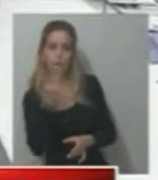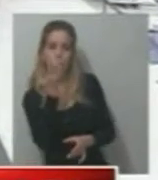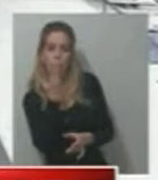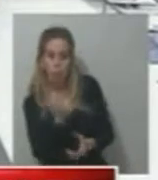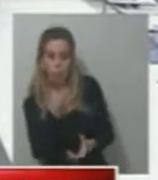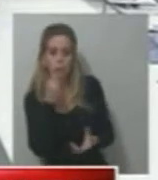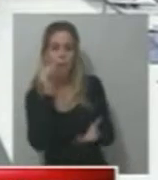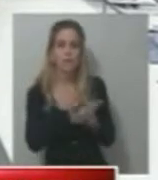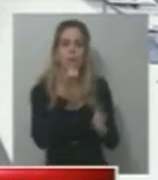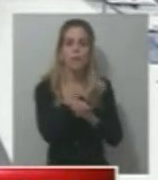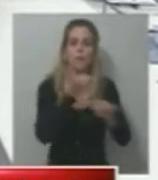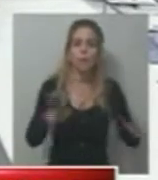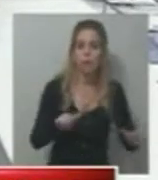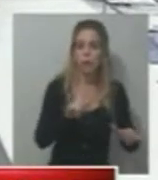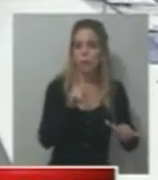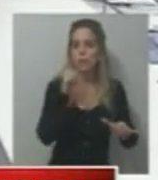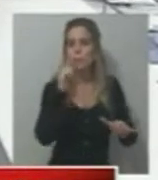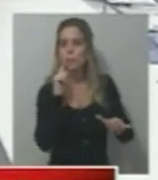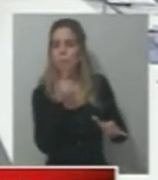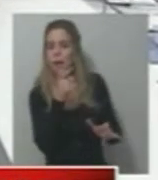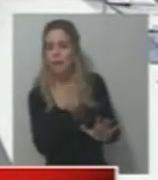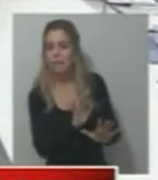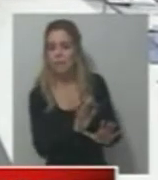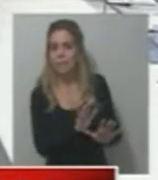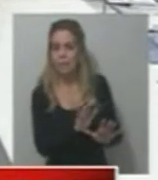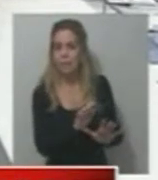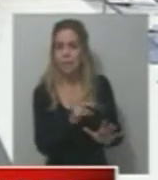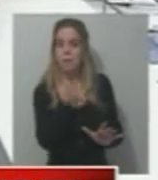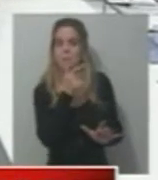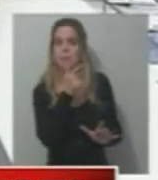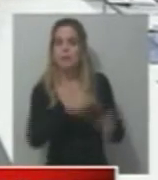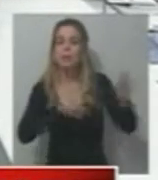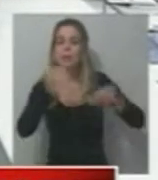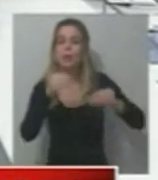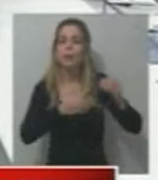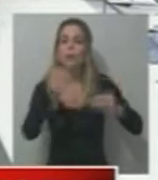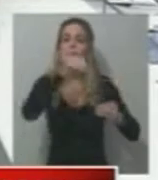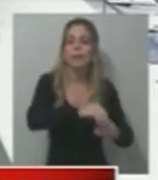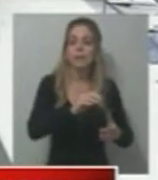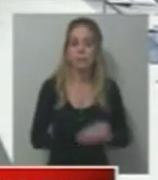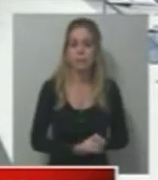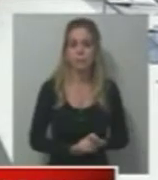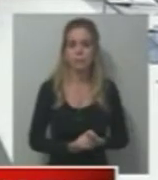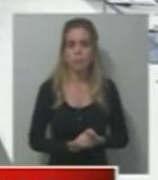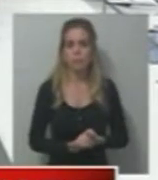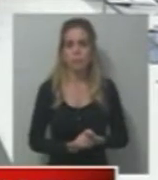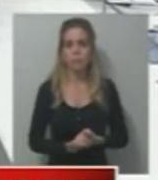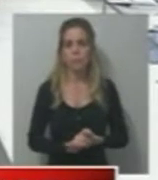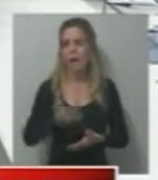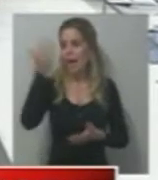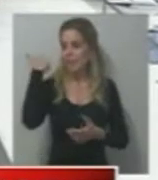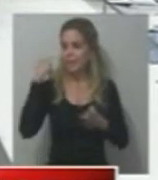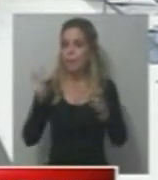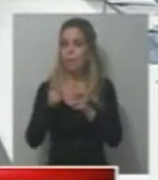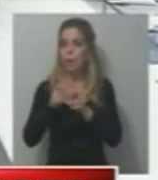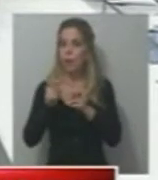más, pero bueno. También con la salud de la presidenta se hizo lo mismo. Se hace política de todo en Argentina. Ayer hubo versiones en la mesa de Mirta Legrand, que no voy a repetir, sobre